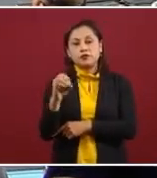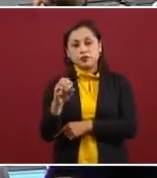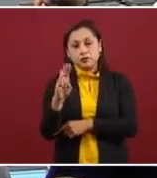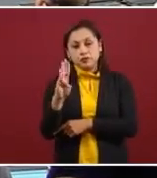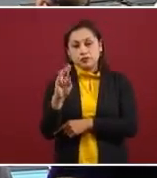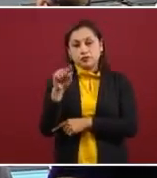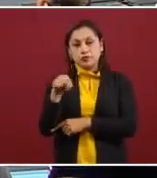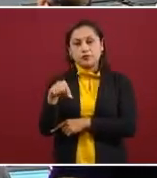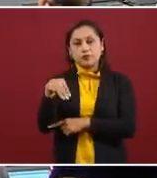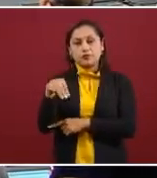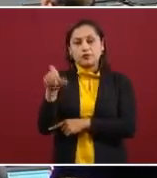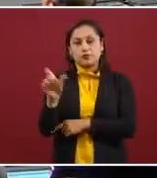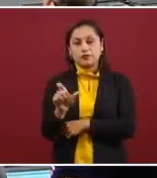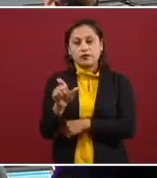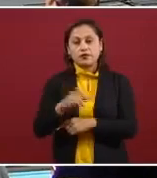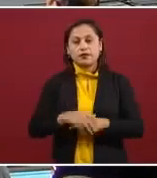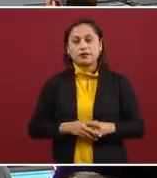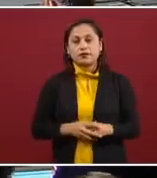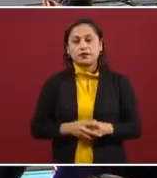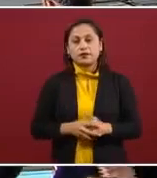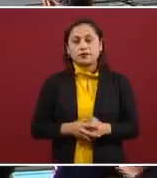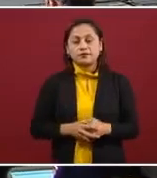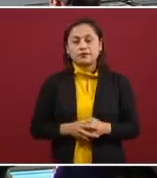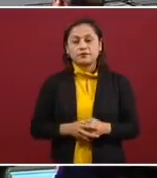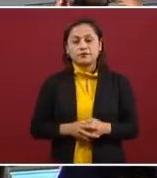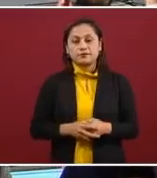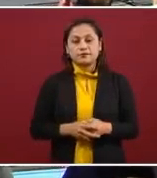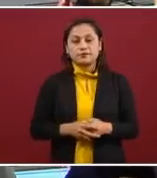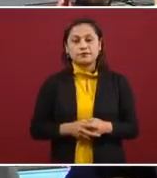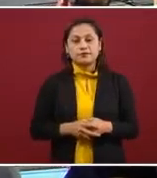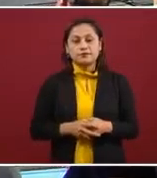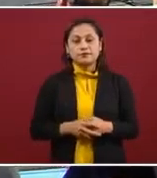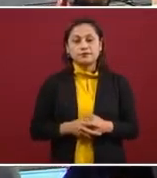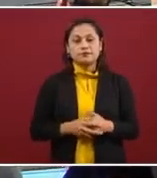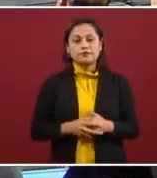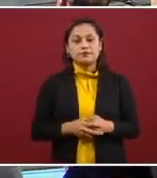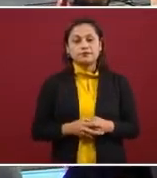reclutamiento.mdbmayor@salud.gob.mx. Perfecto, bueno, muchas gracias.